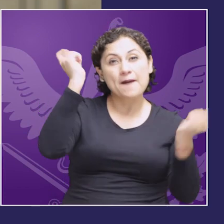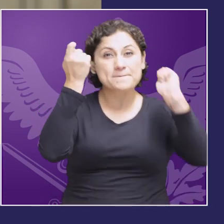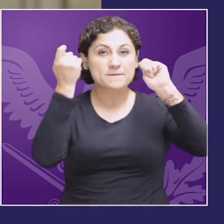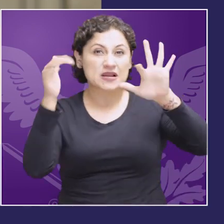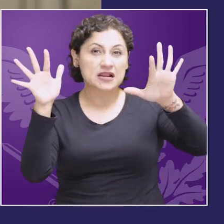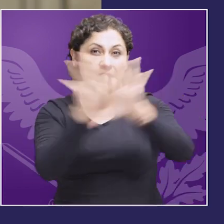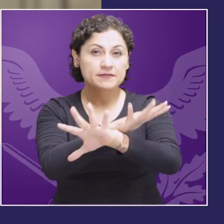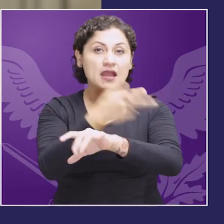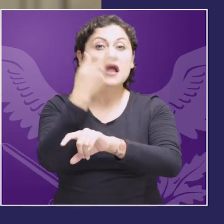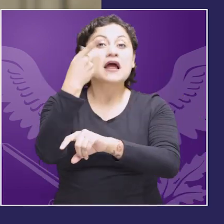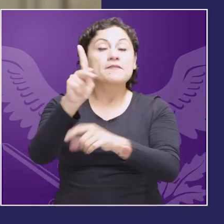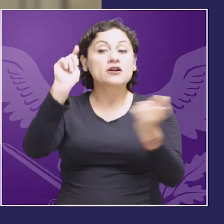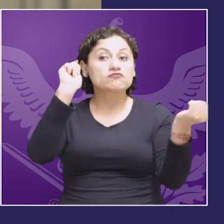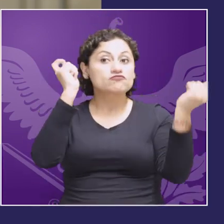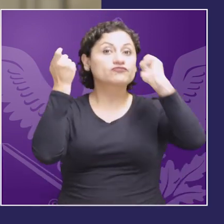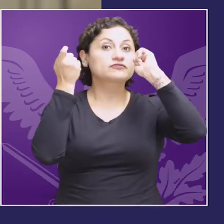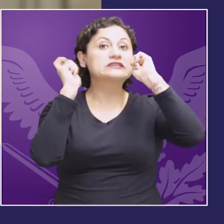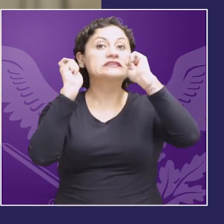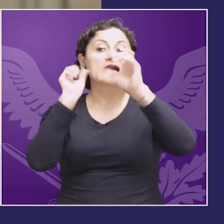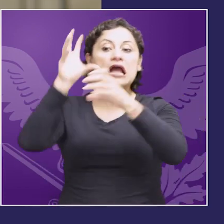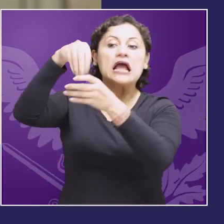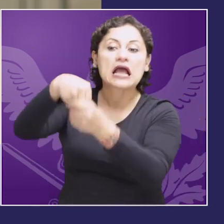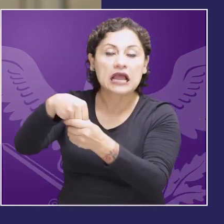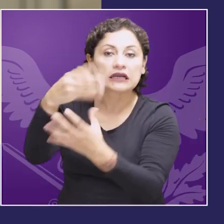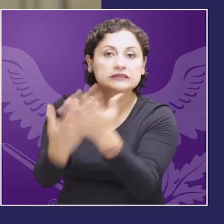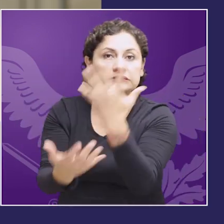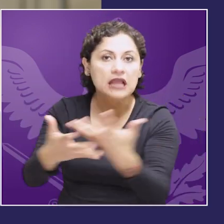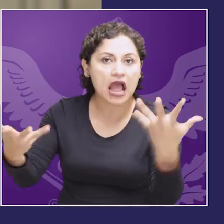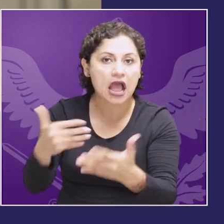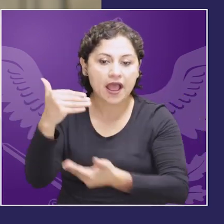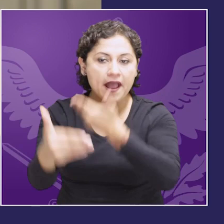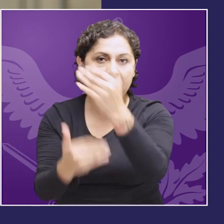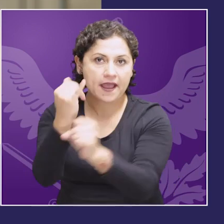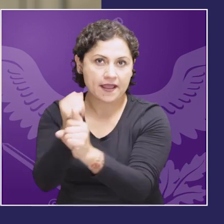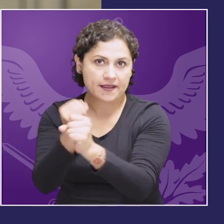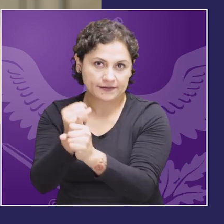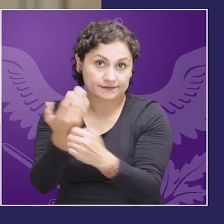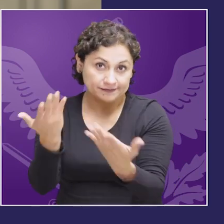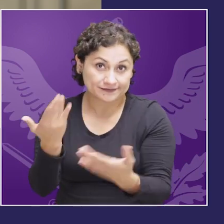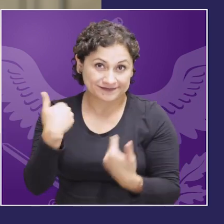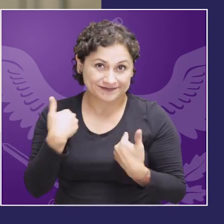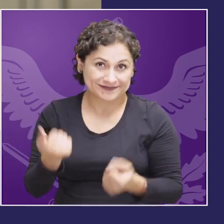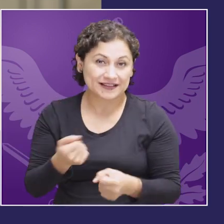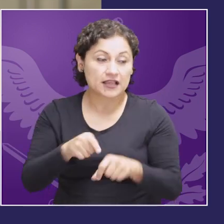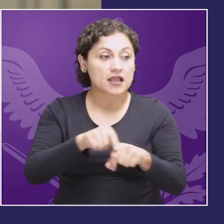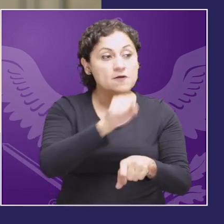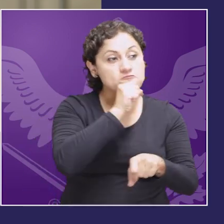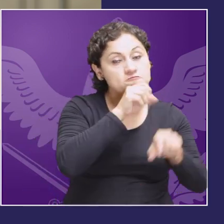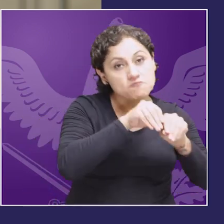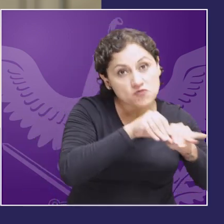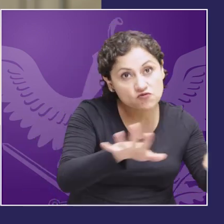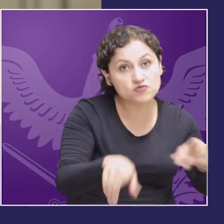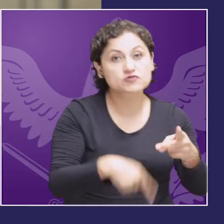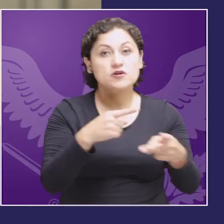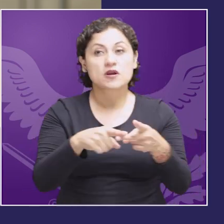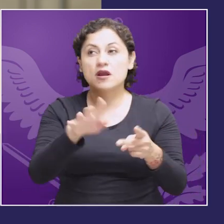modificar las instituciones, pero es en el fondo permearlas de esta mirada distinta. Entonces, ahí tienes tres líneas, o sea, difusión o sensibilización, que